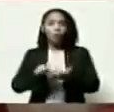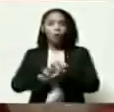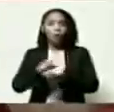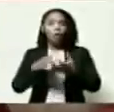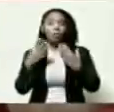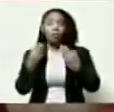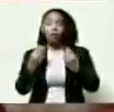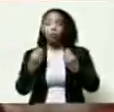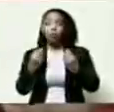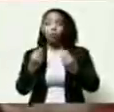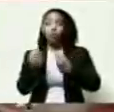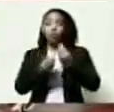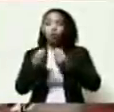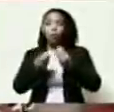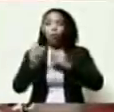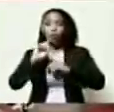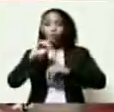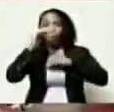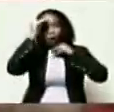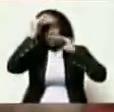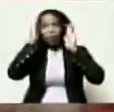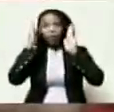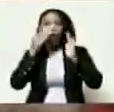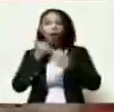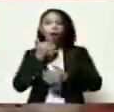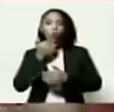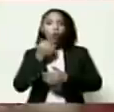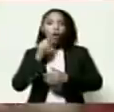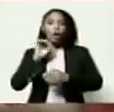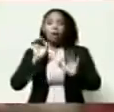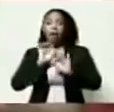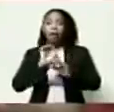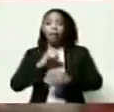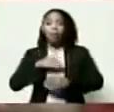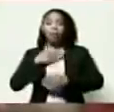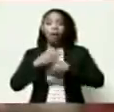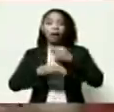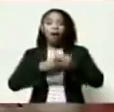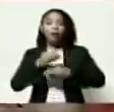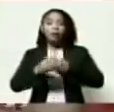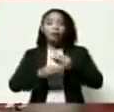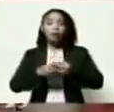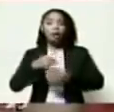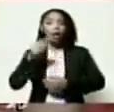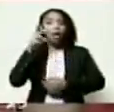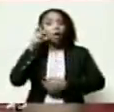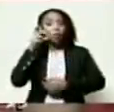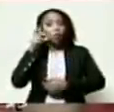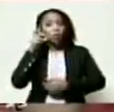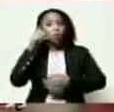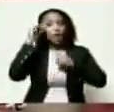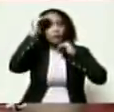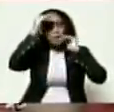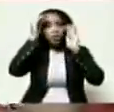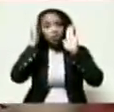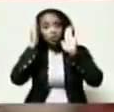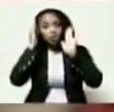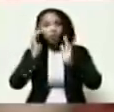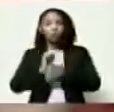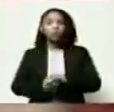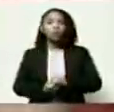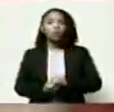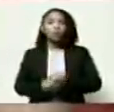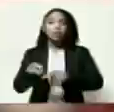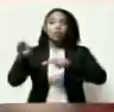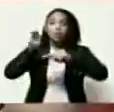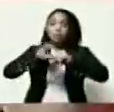tanto como que no lo atiendan, que nadie sea capaz de escucharlo, de